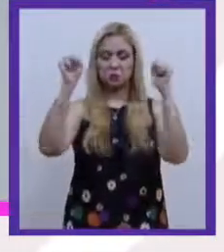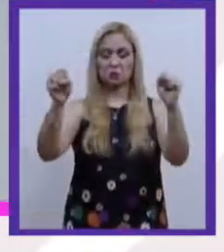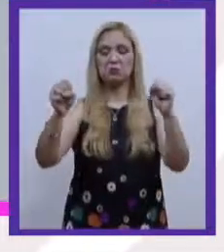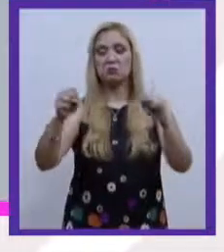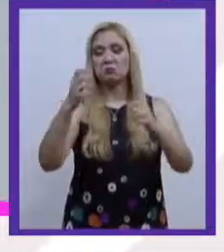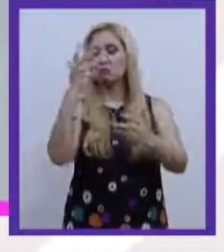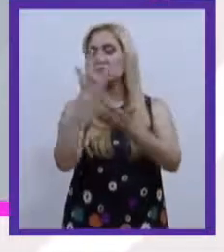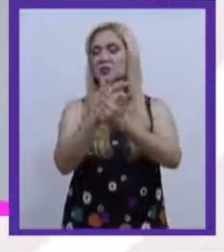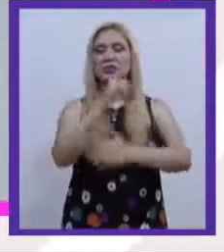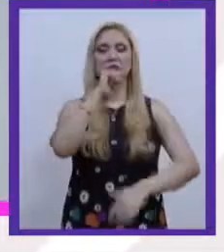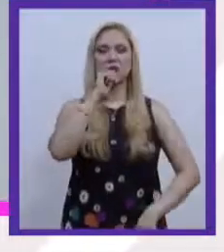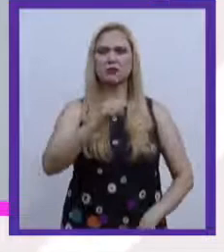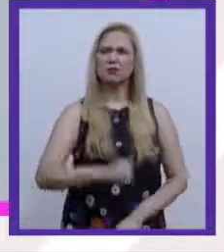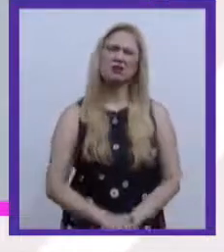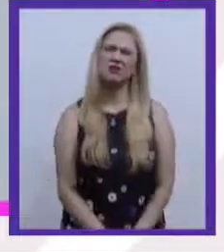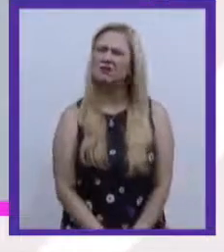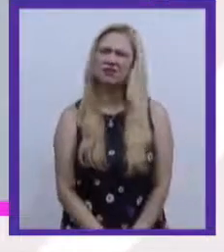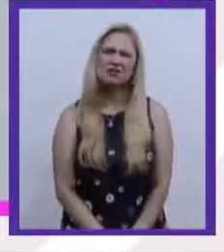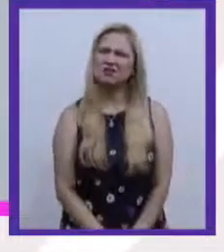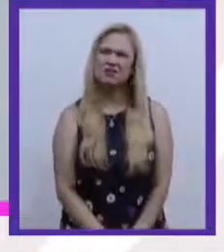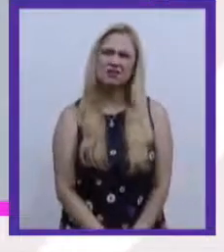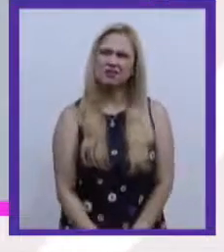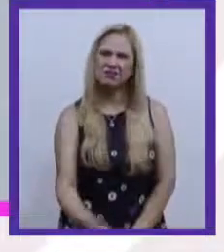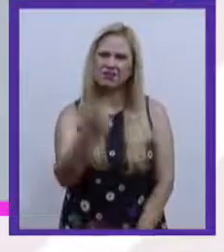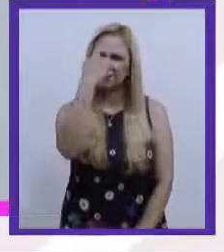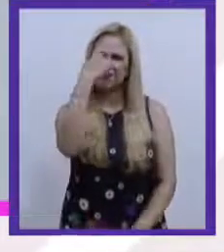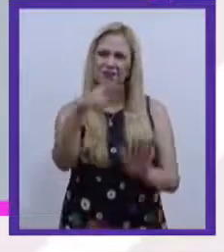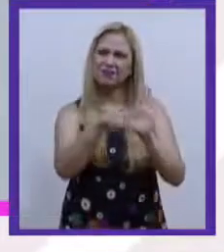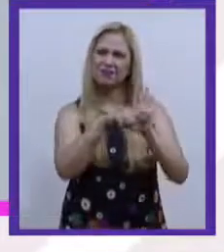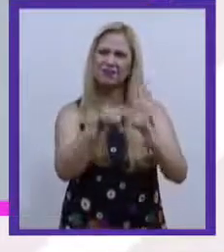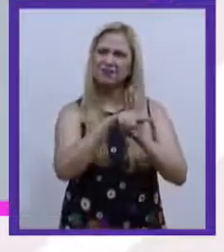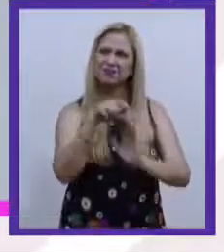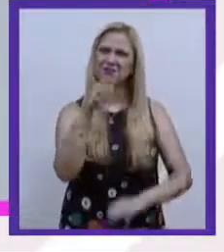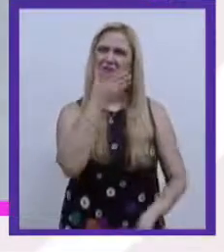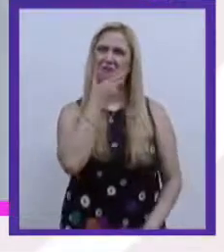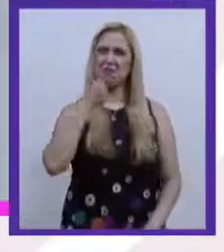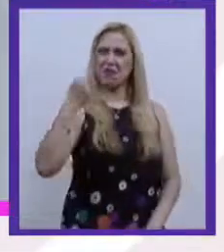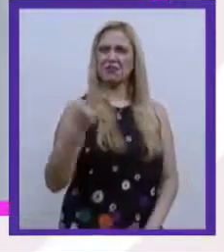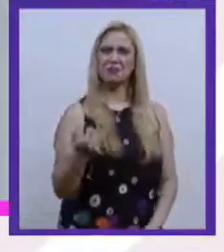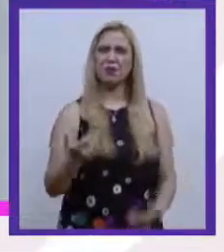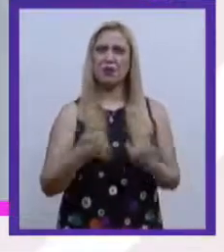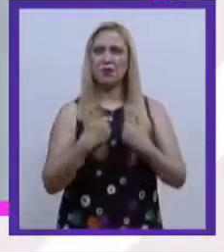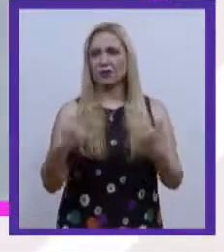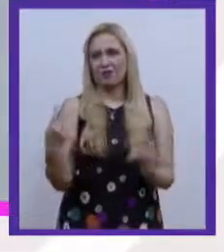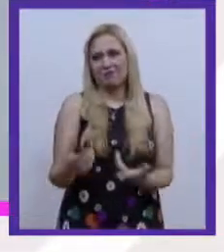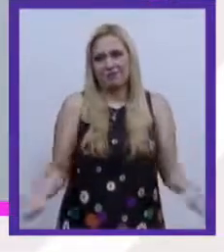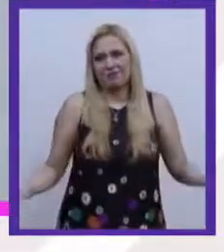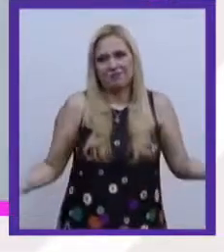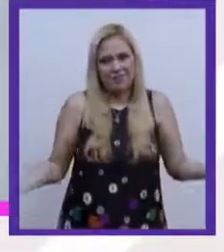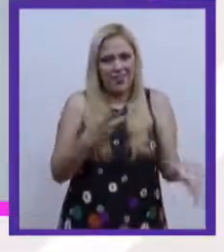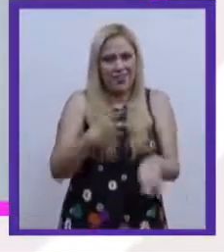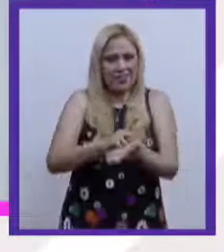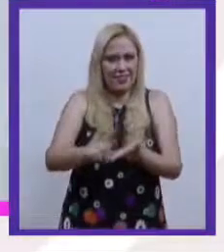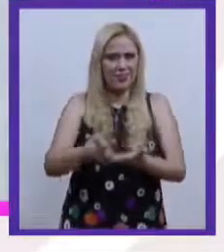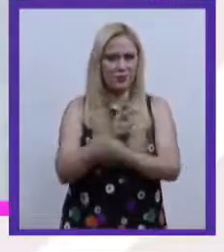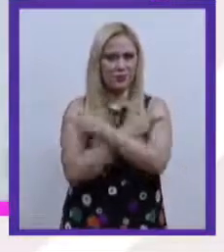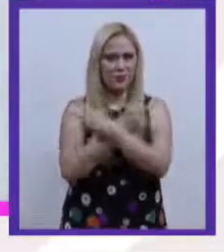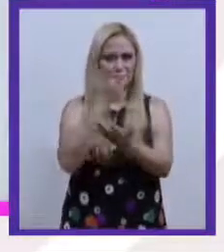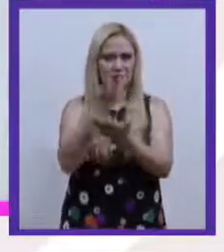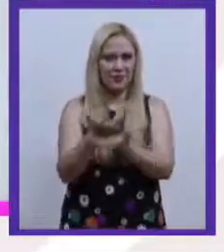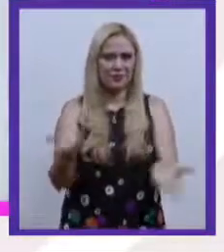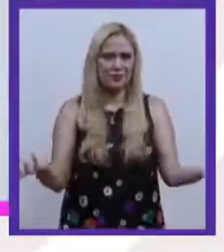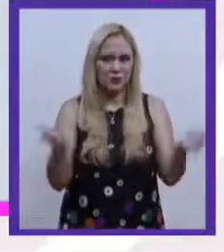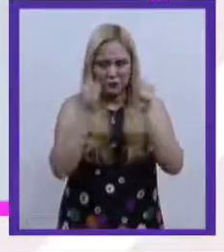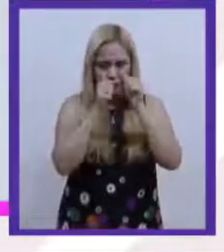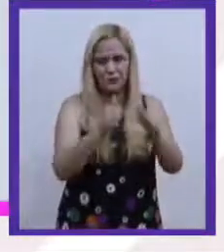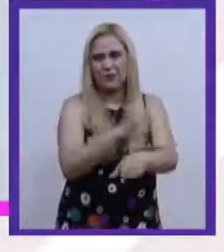de descanso. Es una masculinidad que tampoco está funcionando ya entre la población joven, ¿no? Entonces, bueno, pues eso es también lo que me